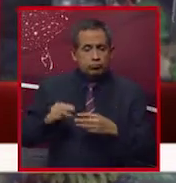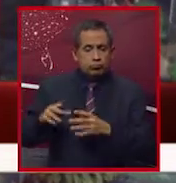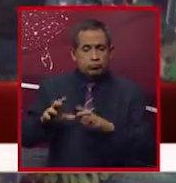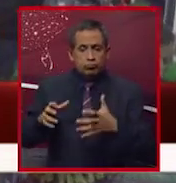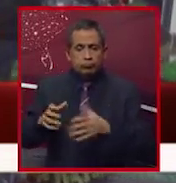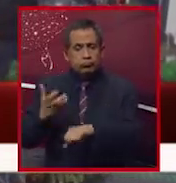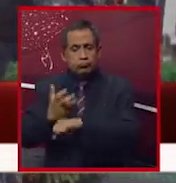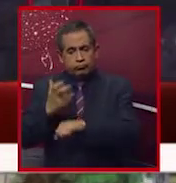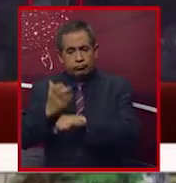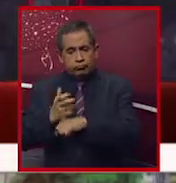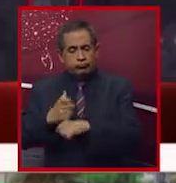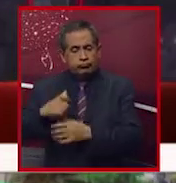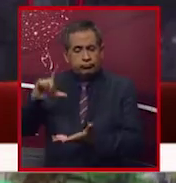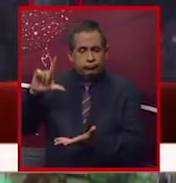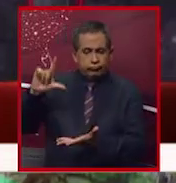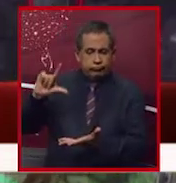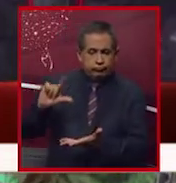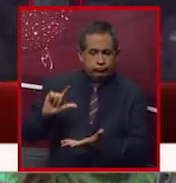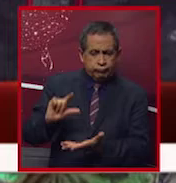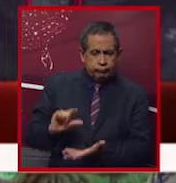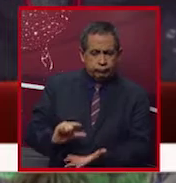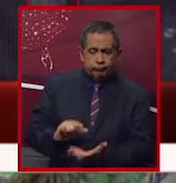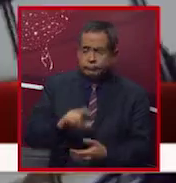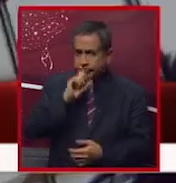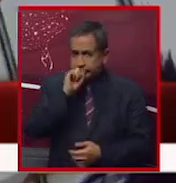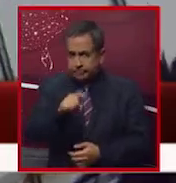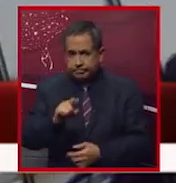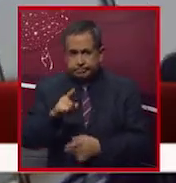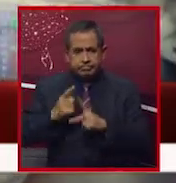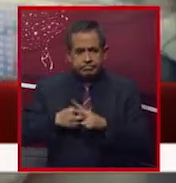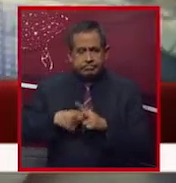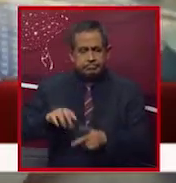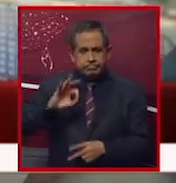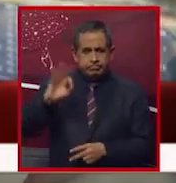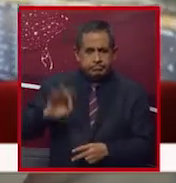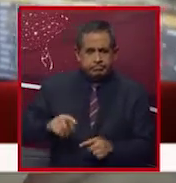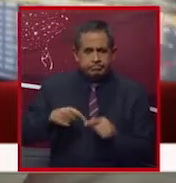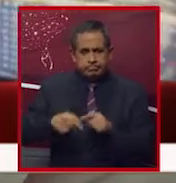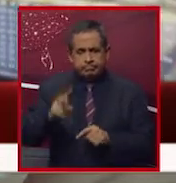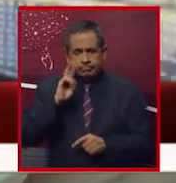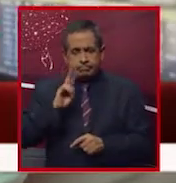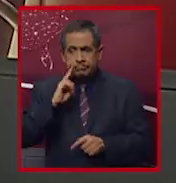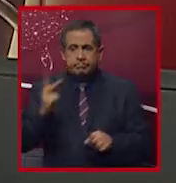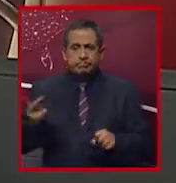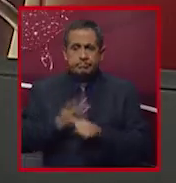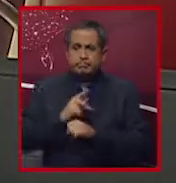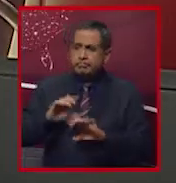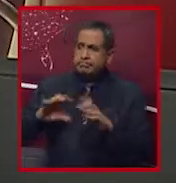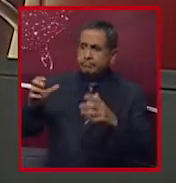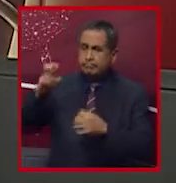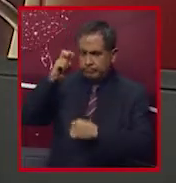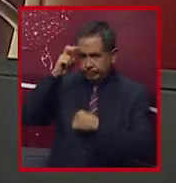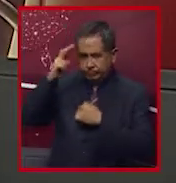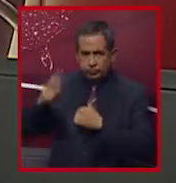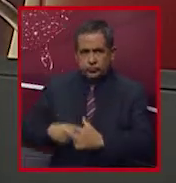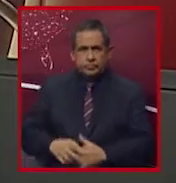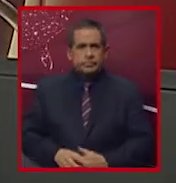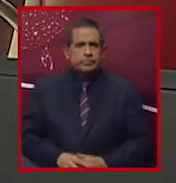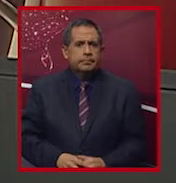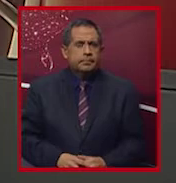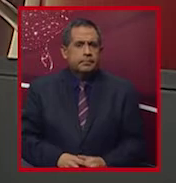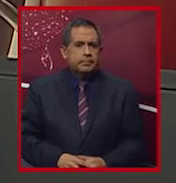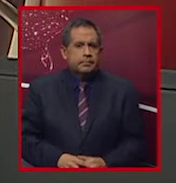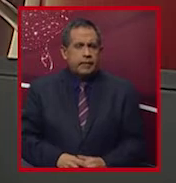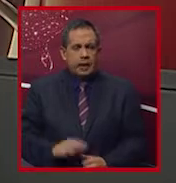de Estados Unidos, y no decir las repercusiones que seguramente conoceremos en unas horas en los mercados asiáticos y europeos. Y México